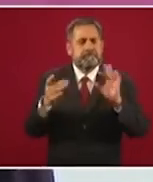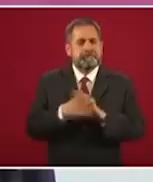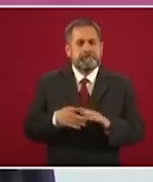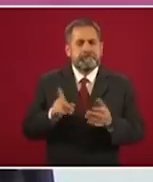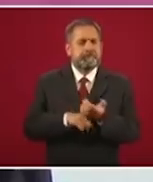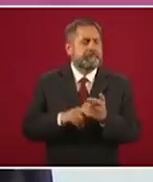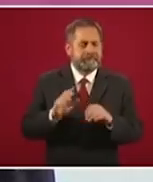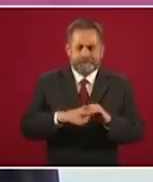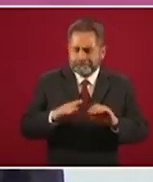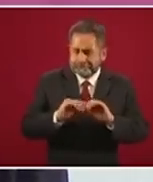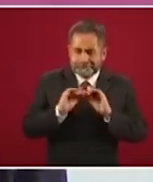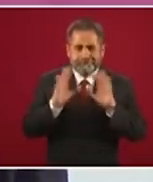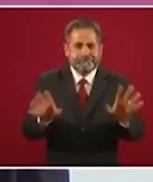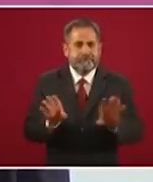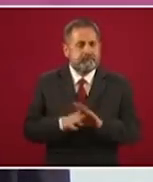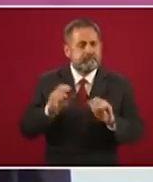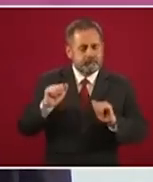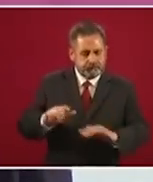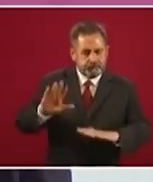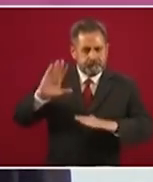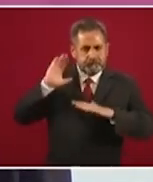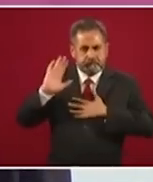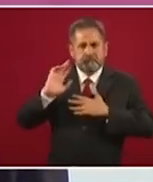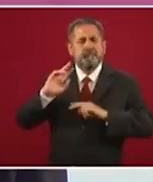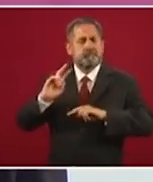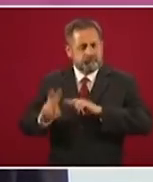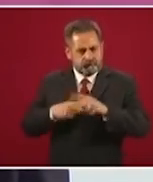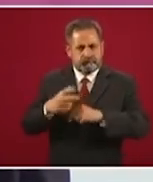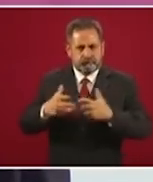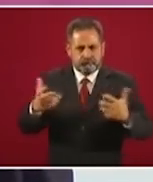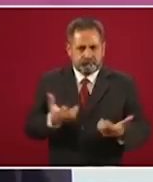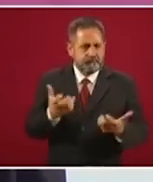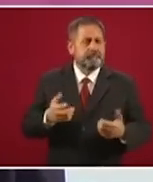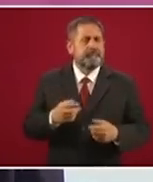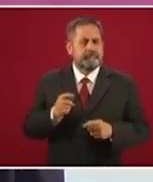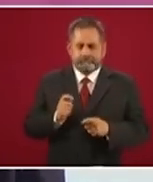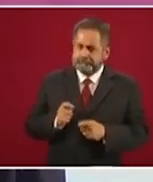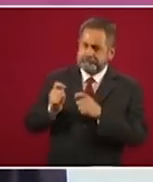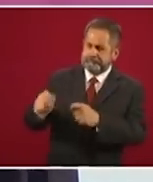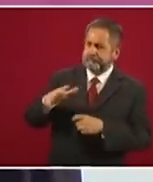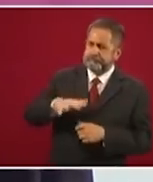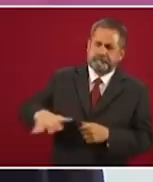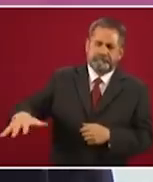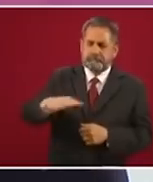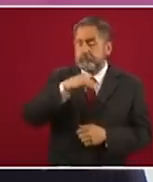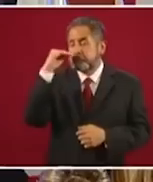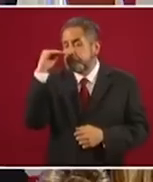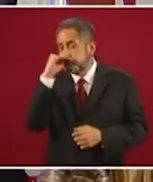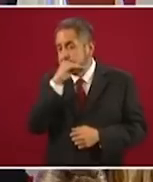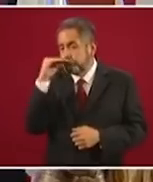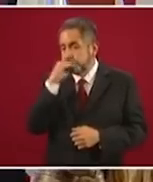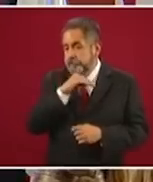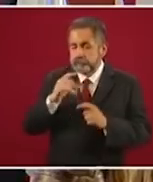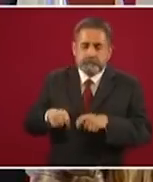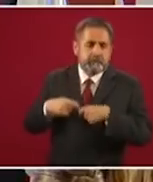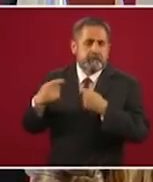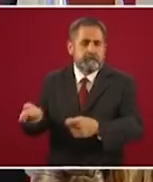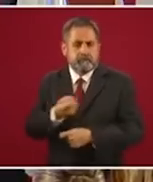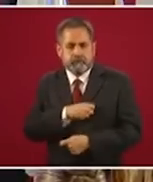directa y transparente, el compromiso de este gobierno de garantizar la gratuidad en los servicios de